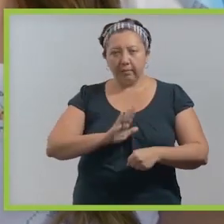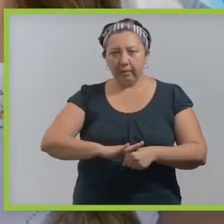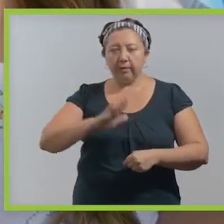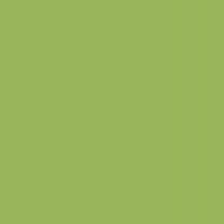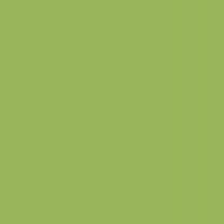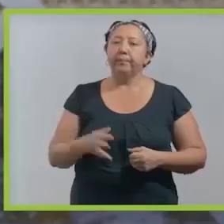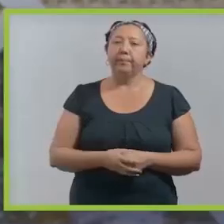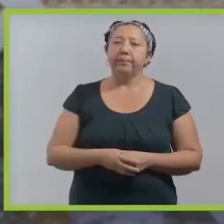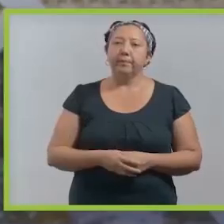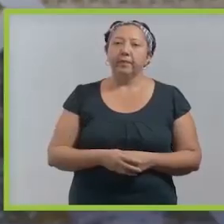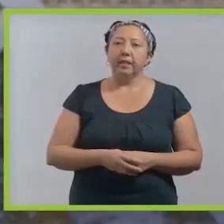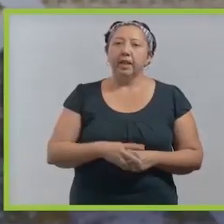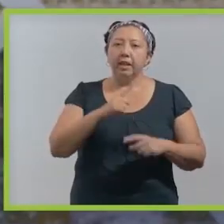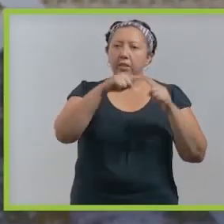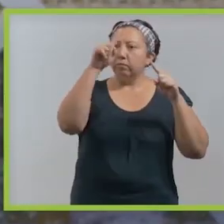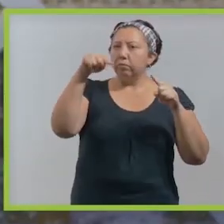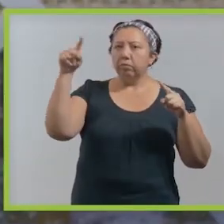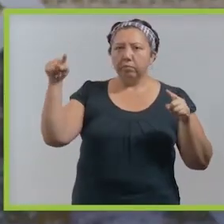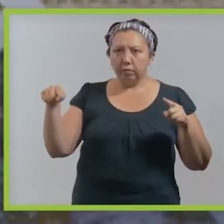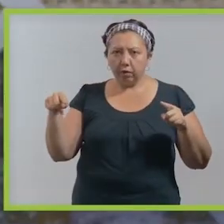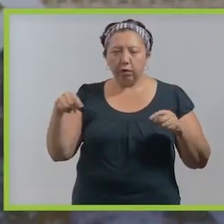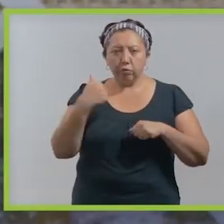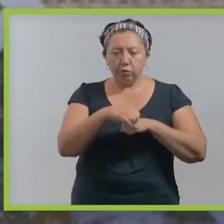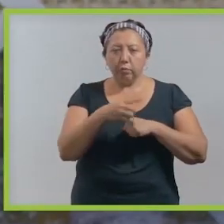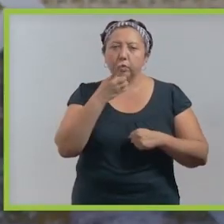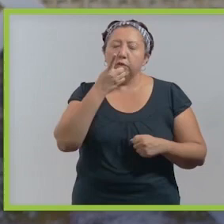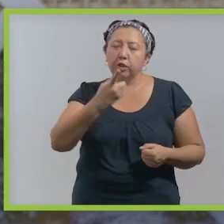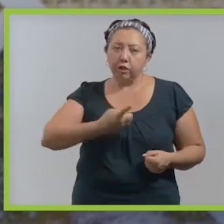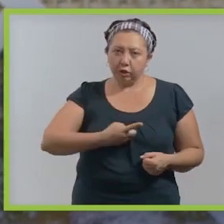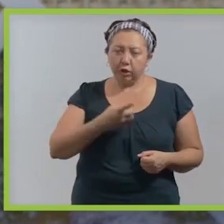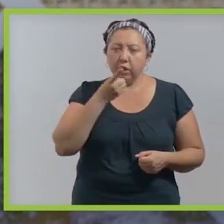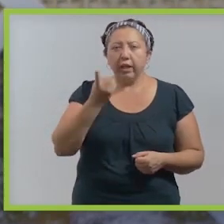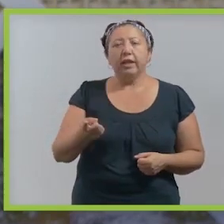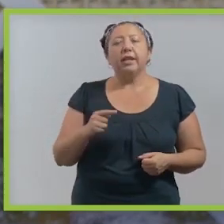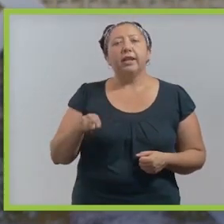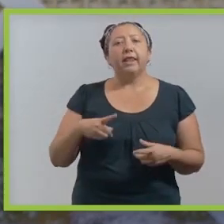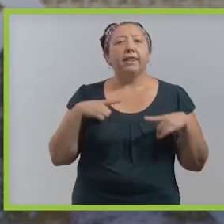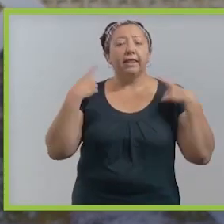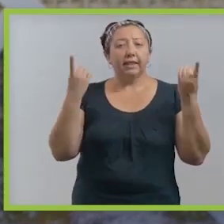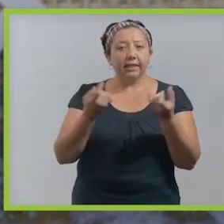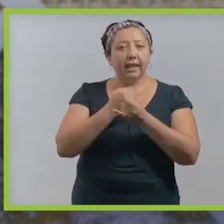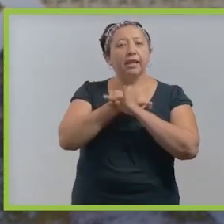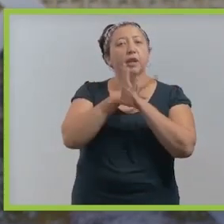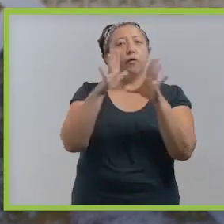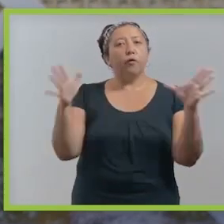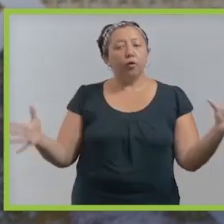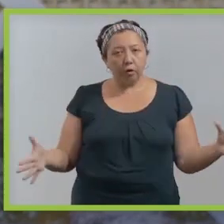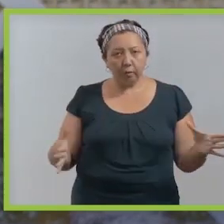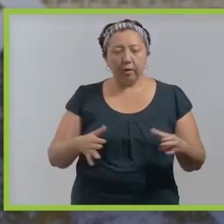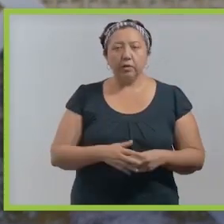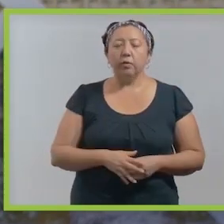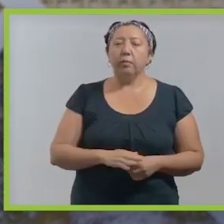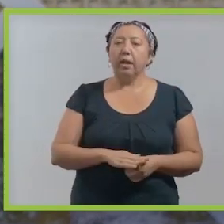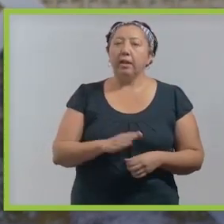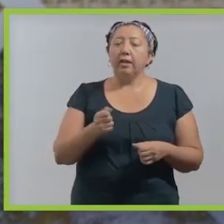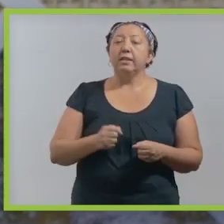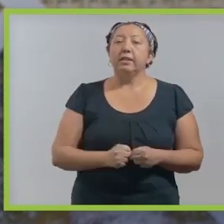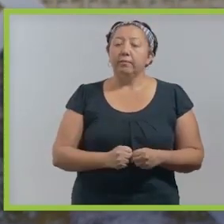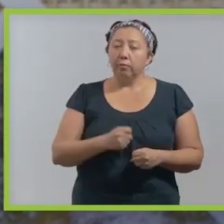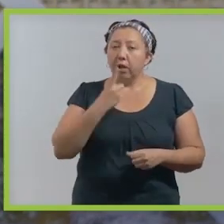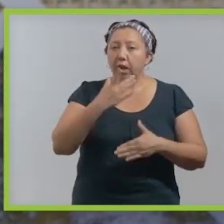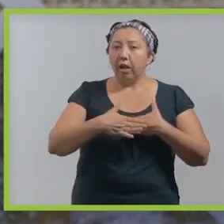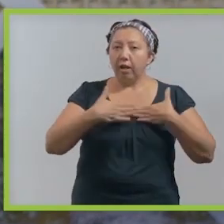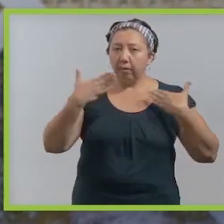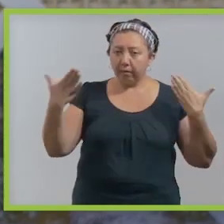más. Las gráficas y los números que nos acaba de compartir, gobernador, sin duda alguna nos dan información contundente sobre